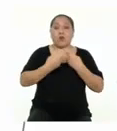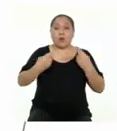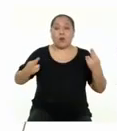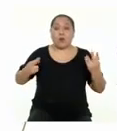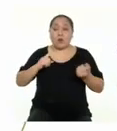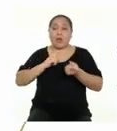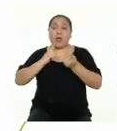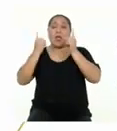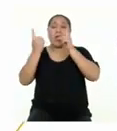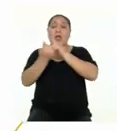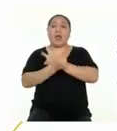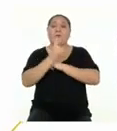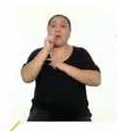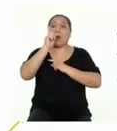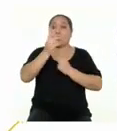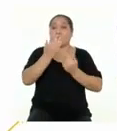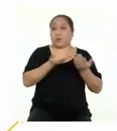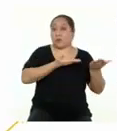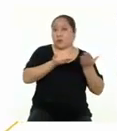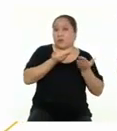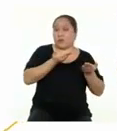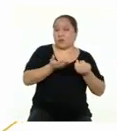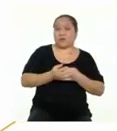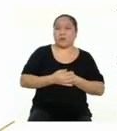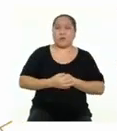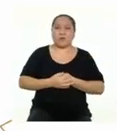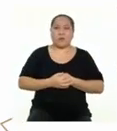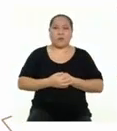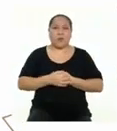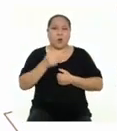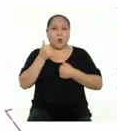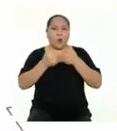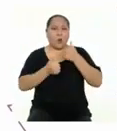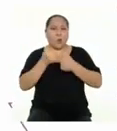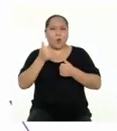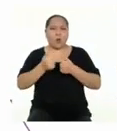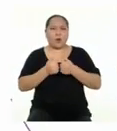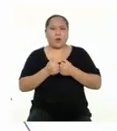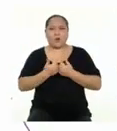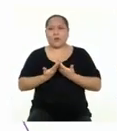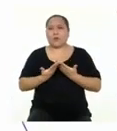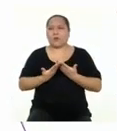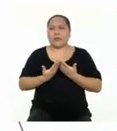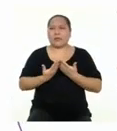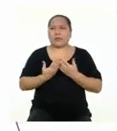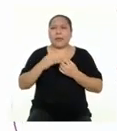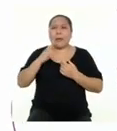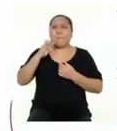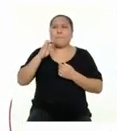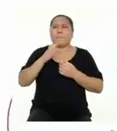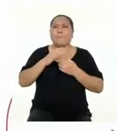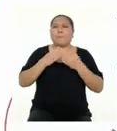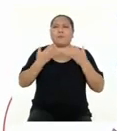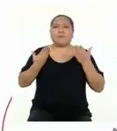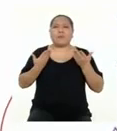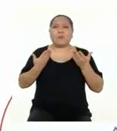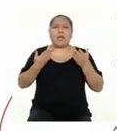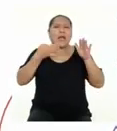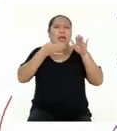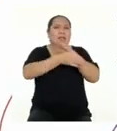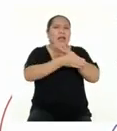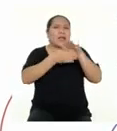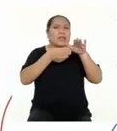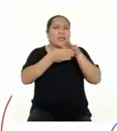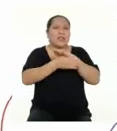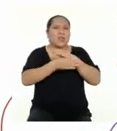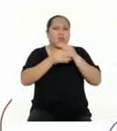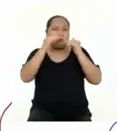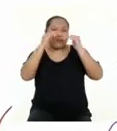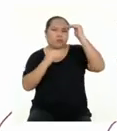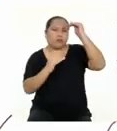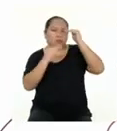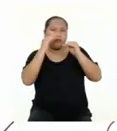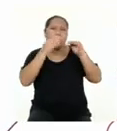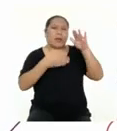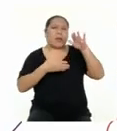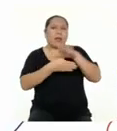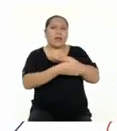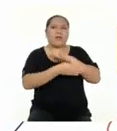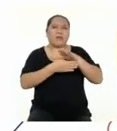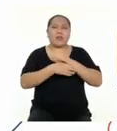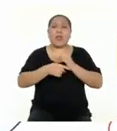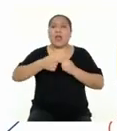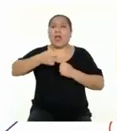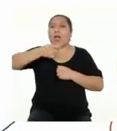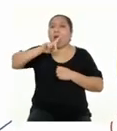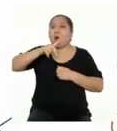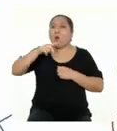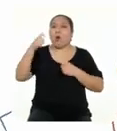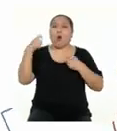se convierta en un servicio? ¿Cuáles son las brechas en el acceso a los servicios de agua potable y energía eléctrica